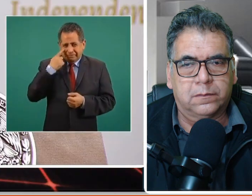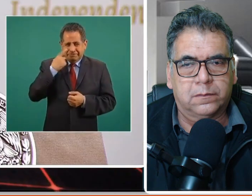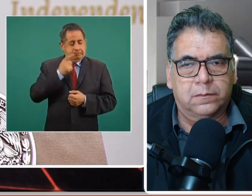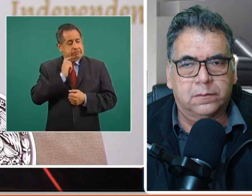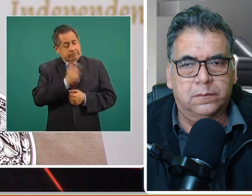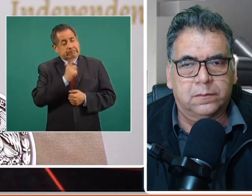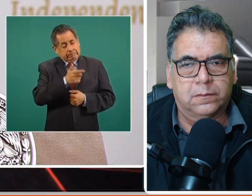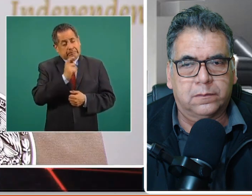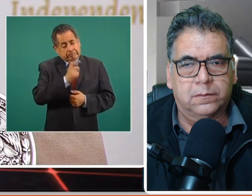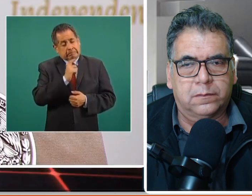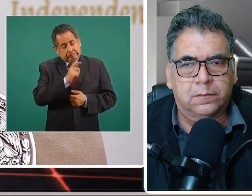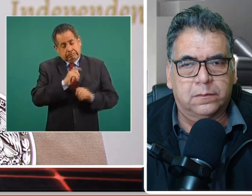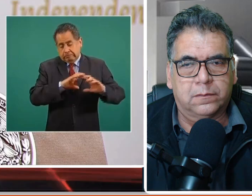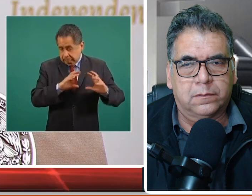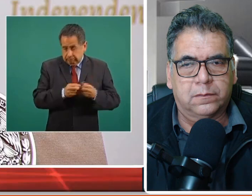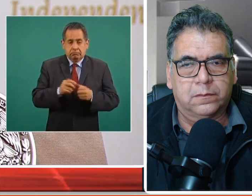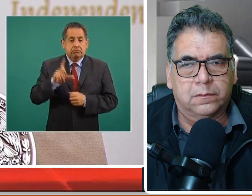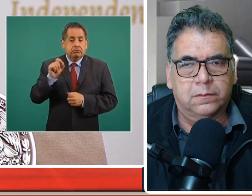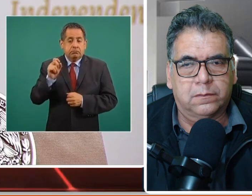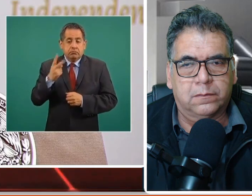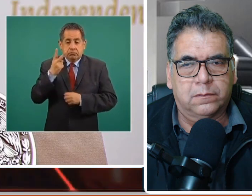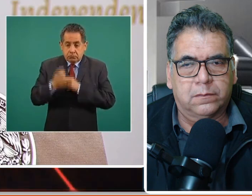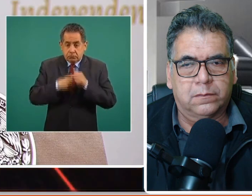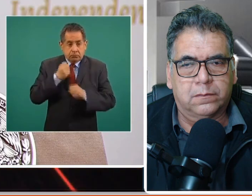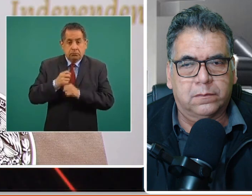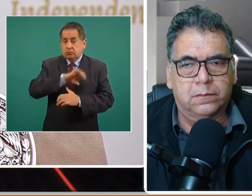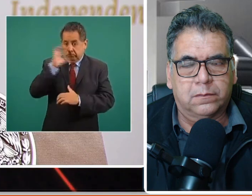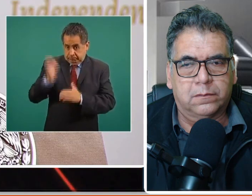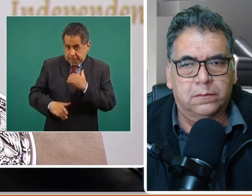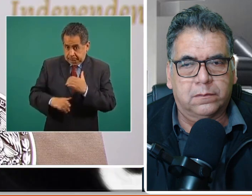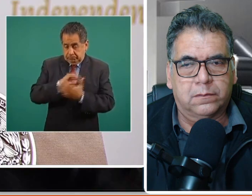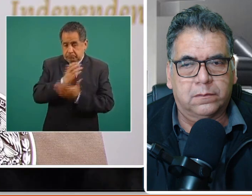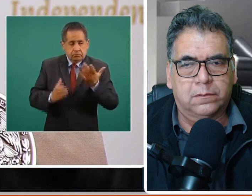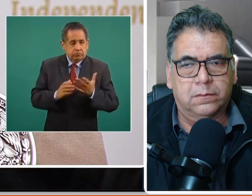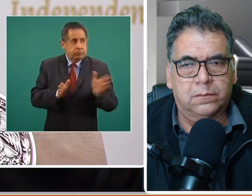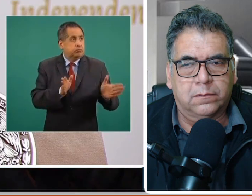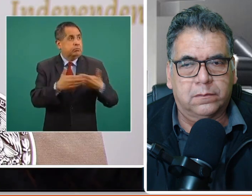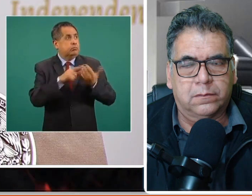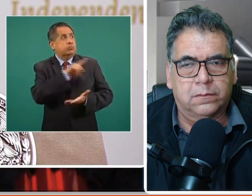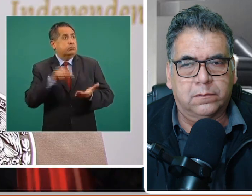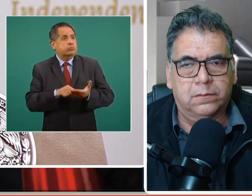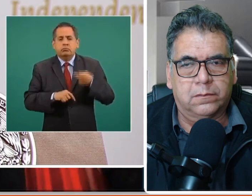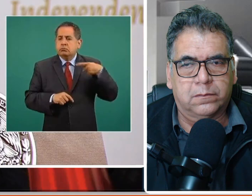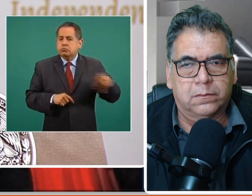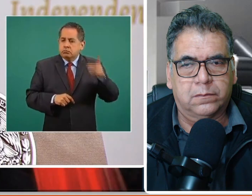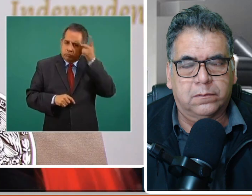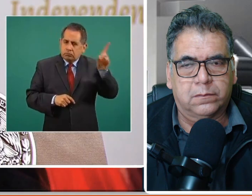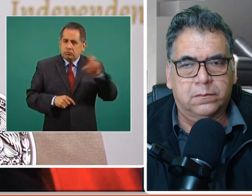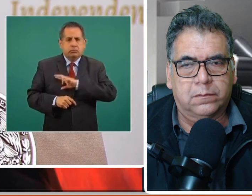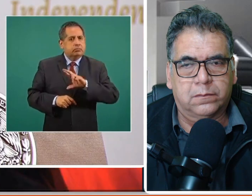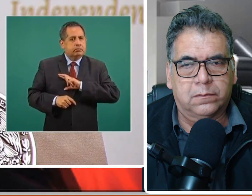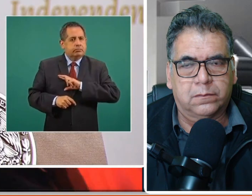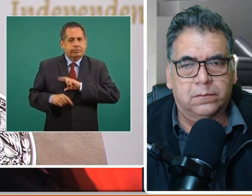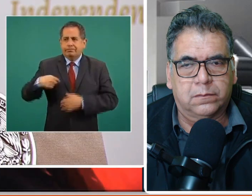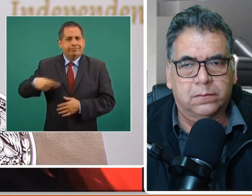o 22 en su caso, se termina el contrato y siguen siendo propiedad del particular.